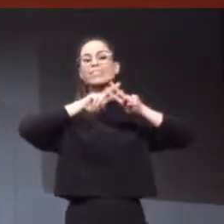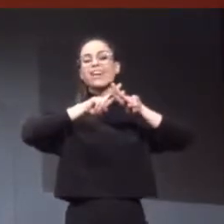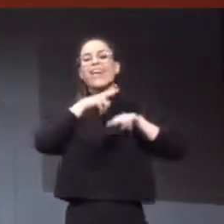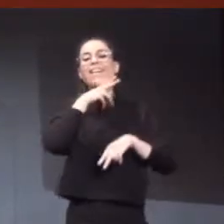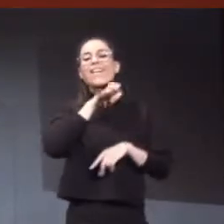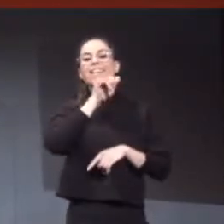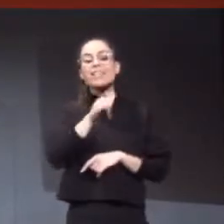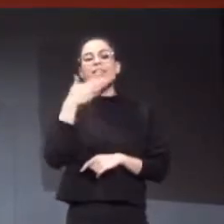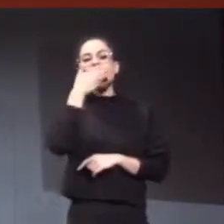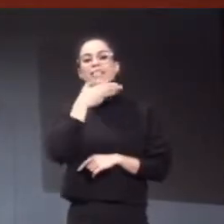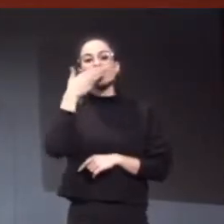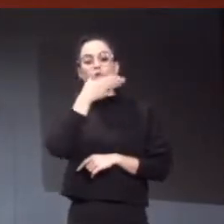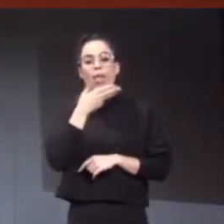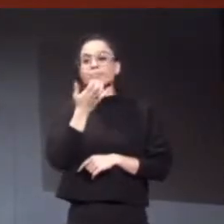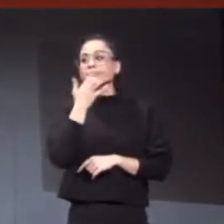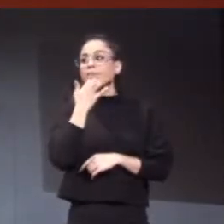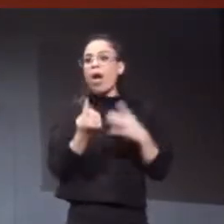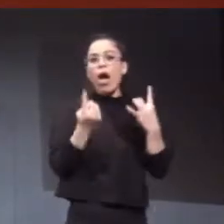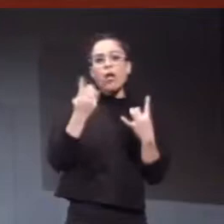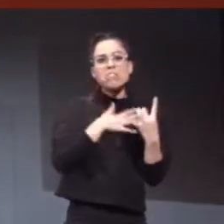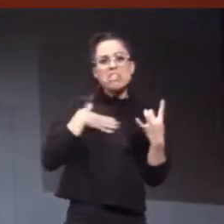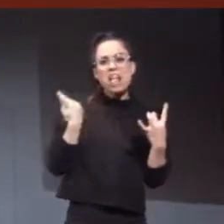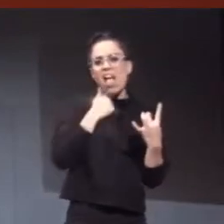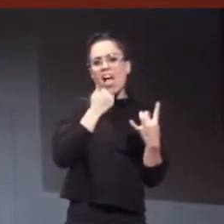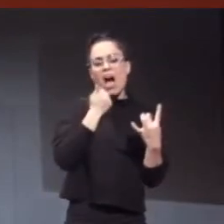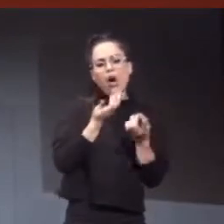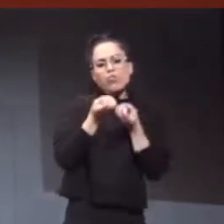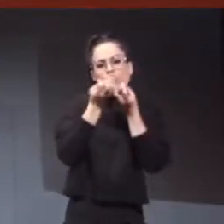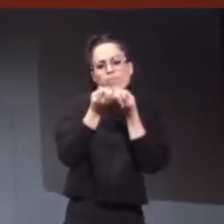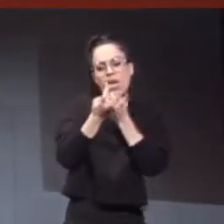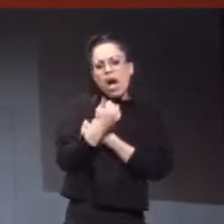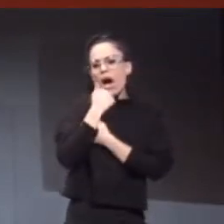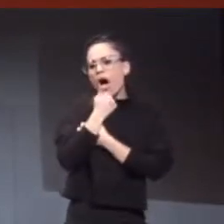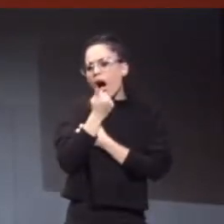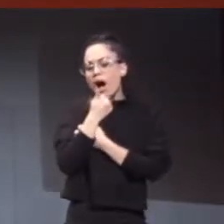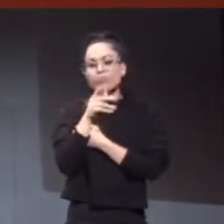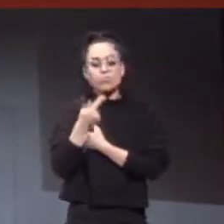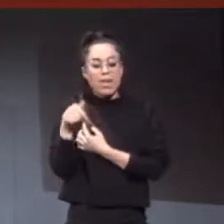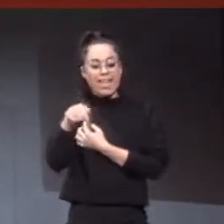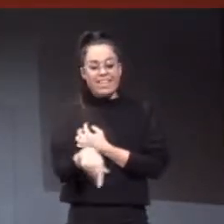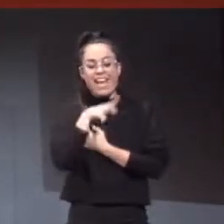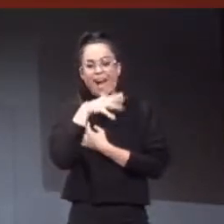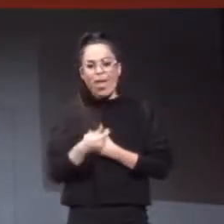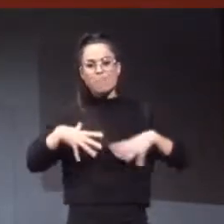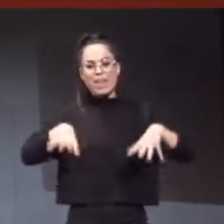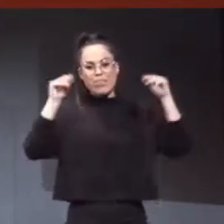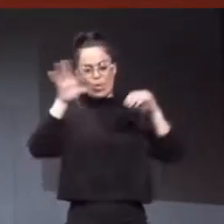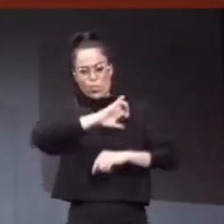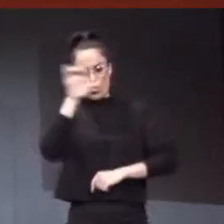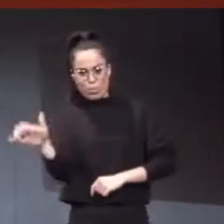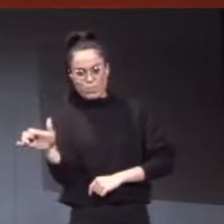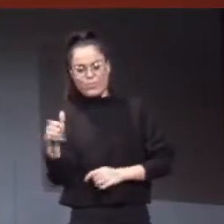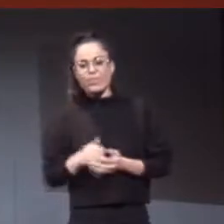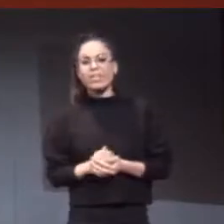los presentes, alguna le apetece comentar pues, lo que estamos viviendo en estos momentos aquí en el Palacio de Europa. Decía que retransmitimos